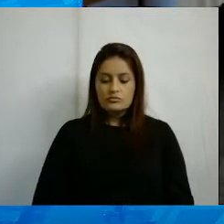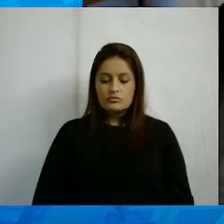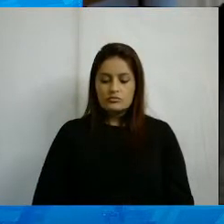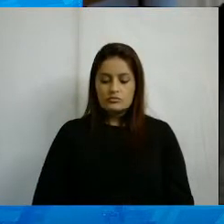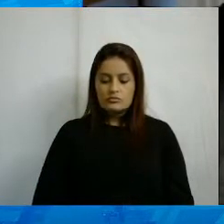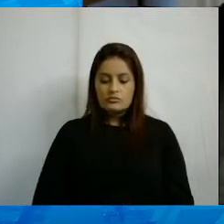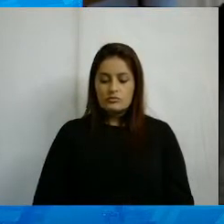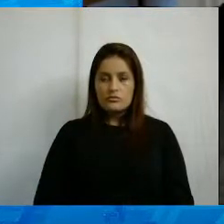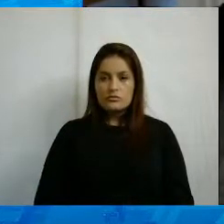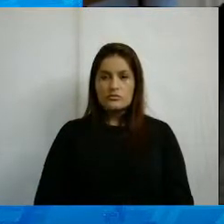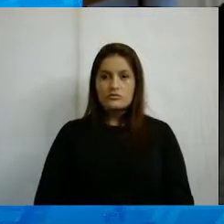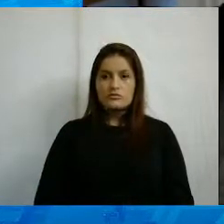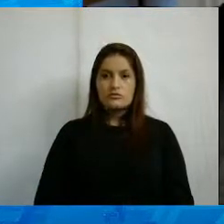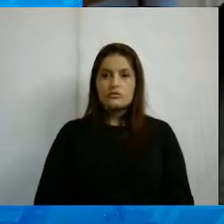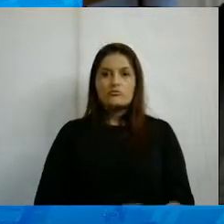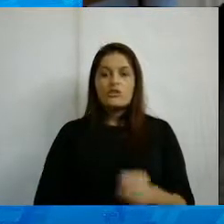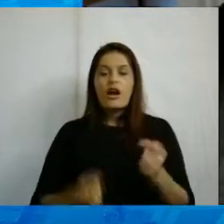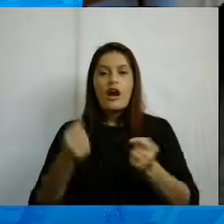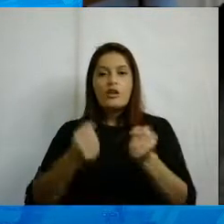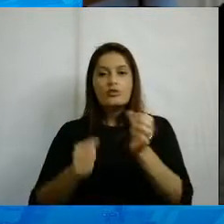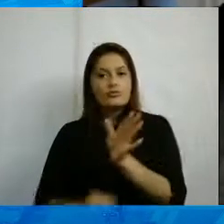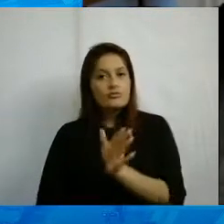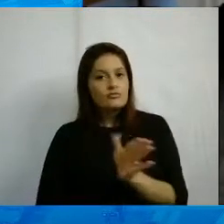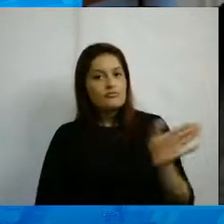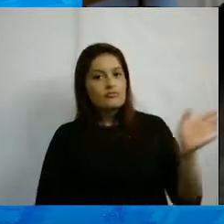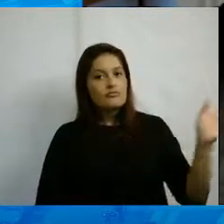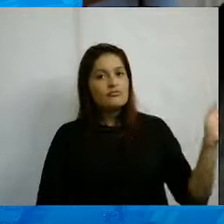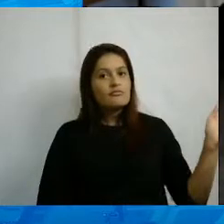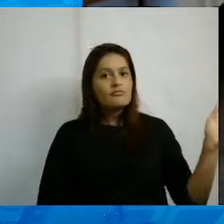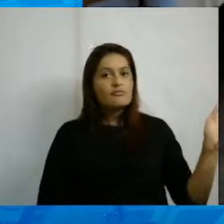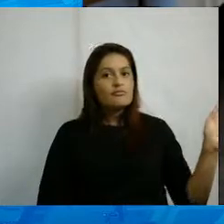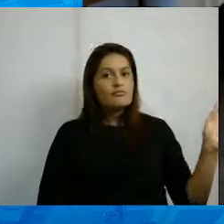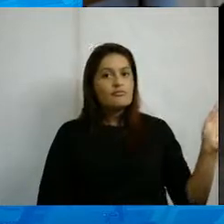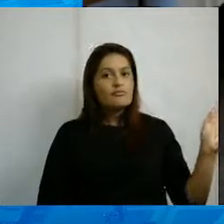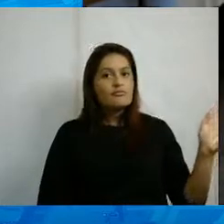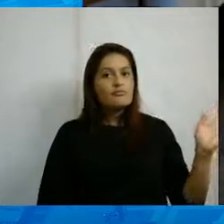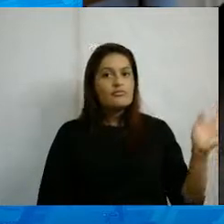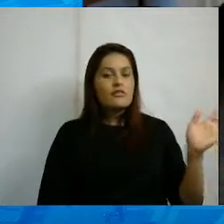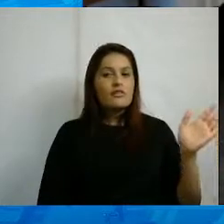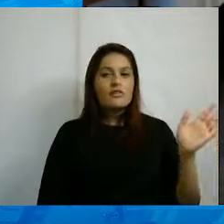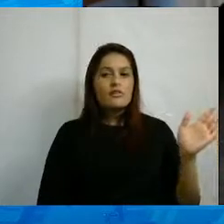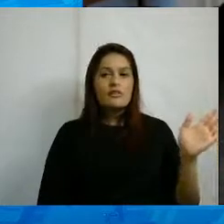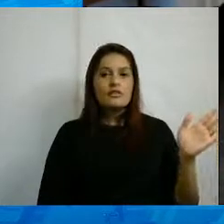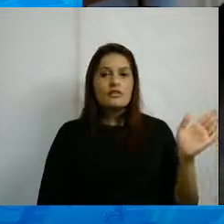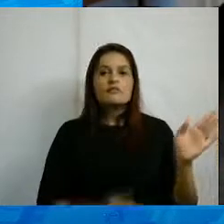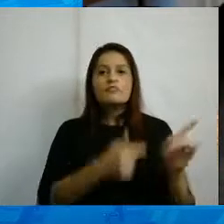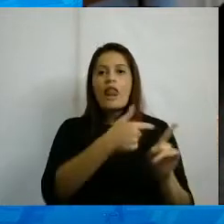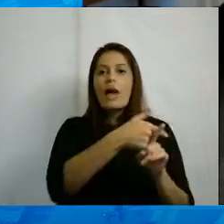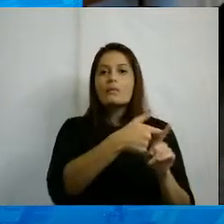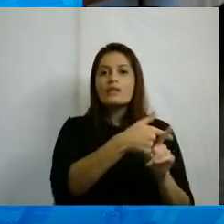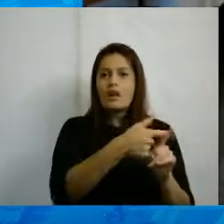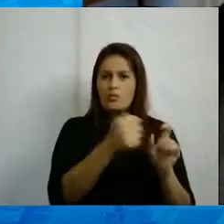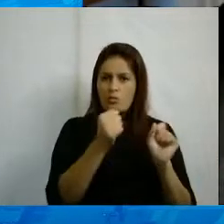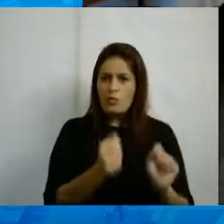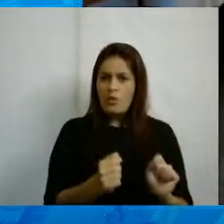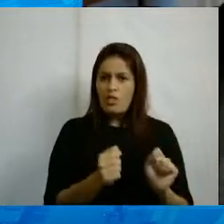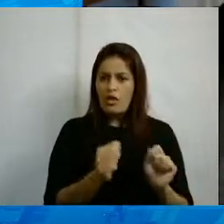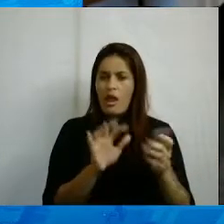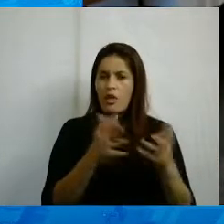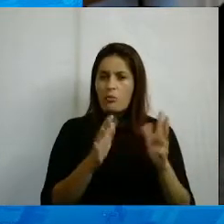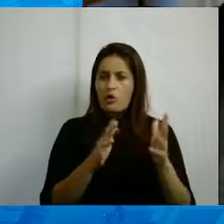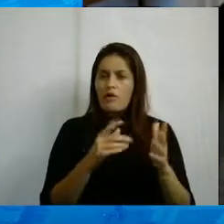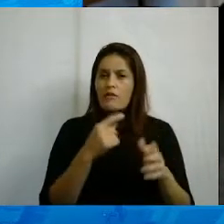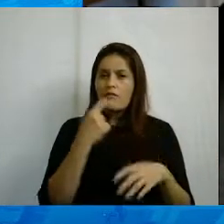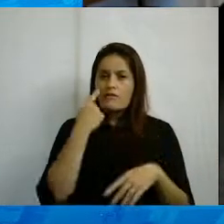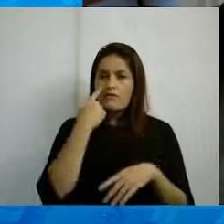va a ir a dar una vuelta a Mayarauco y va a ayudar a un vecino, capaz que quede a mitad. ¿Podría verse la